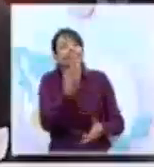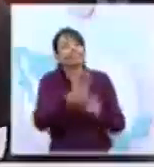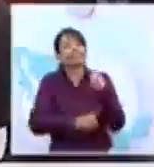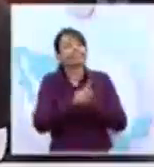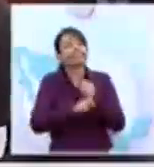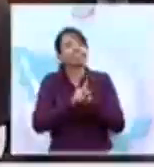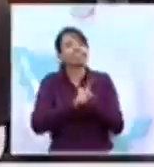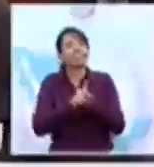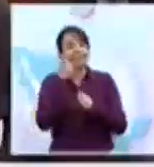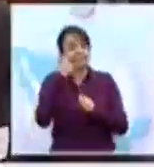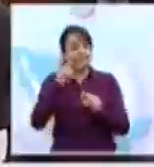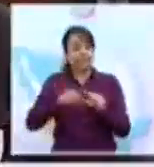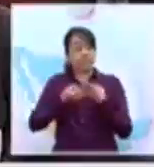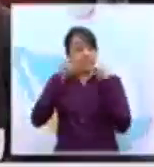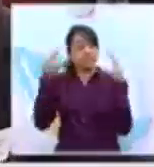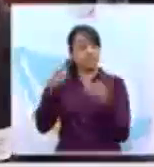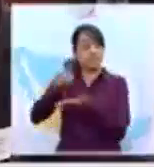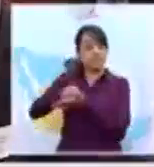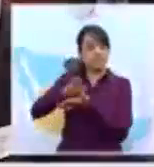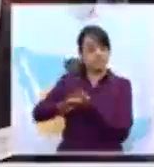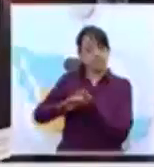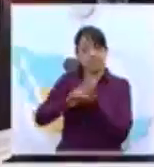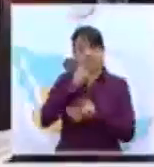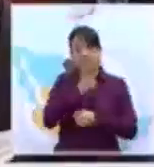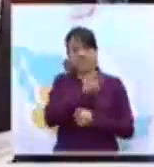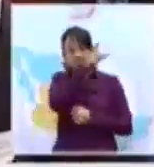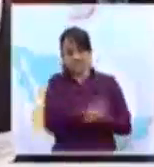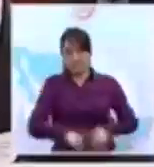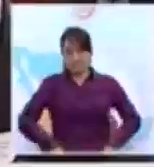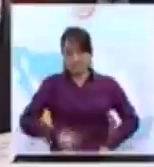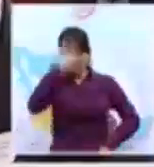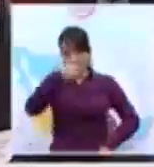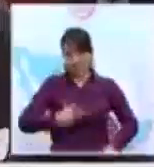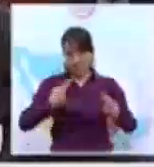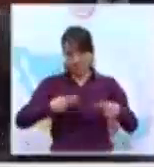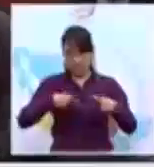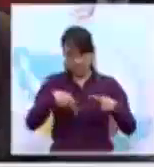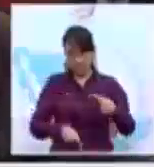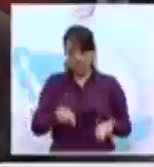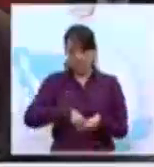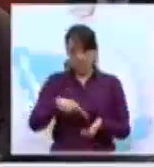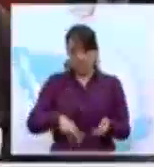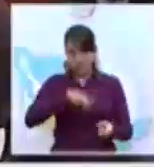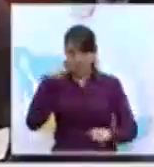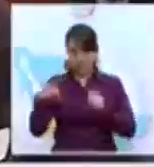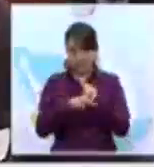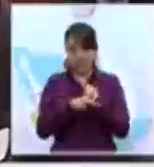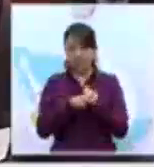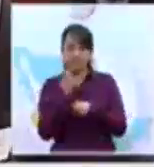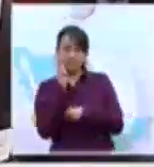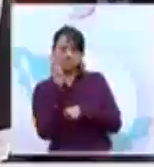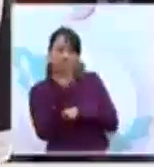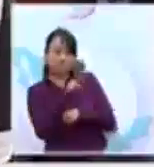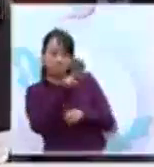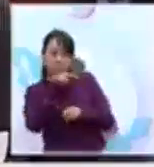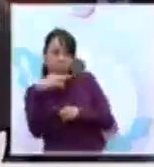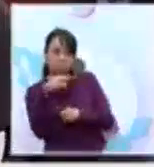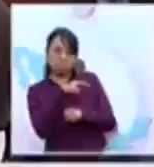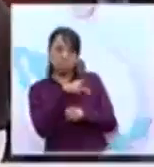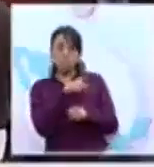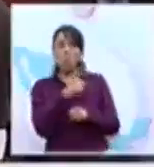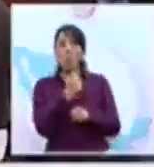que los individuos, el individuo típico de este país, de las distintas clases sociales, no se concibe únicamente como un sujeto